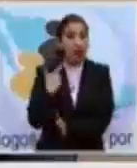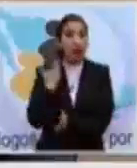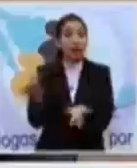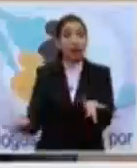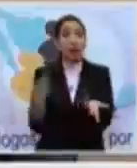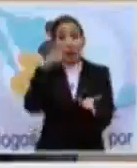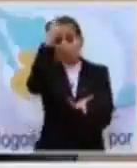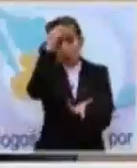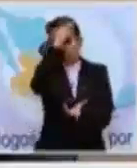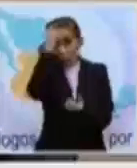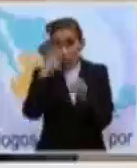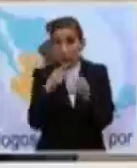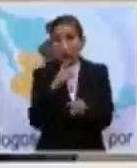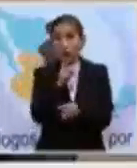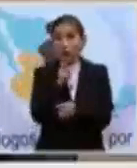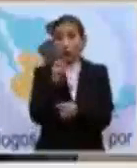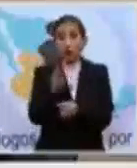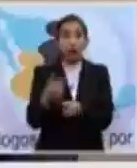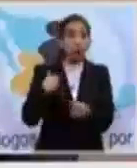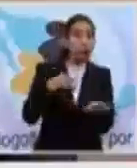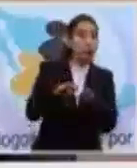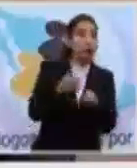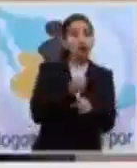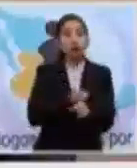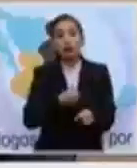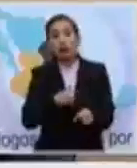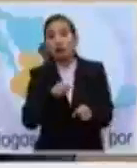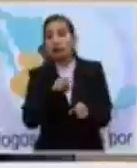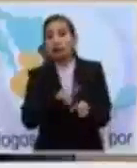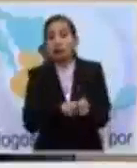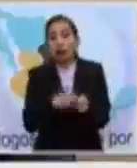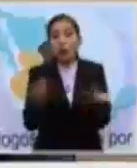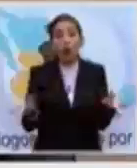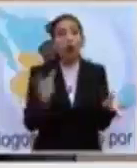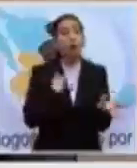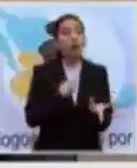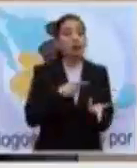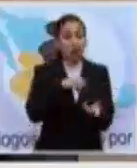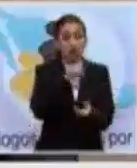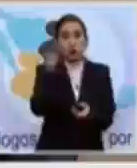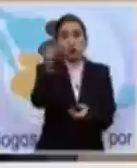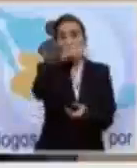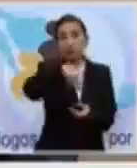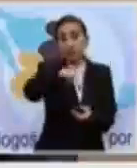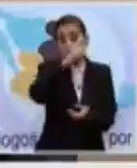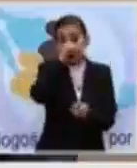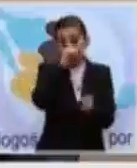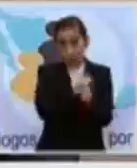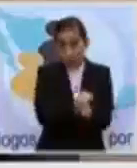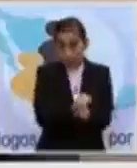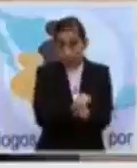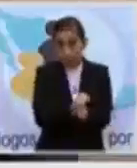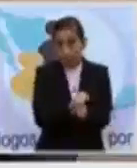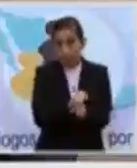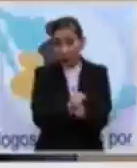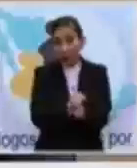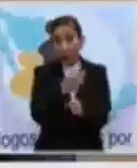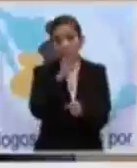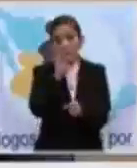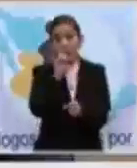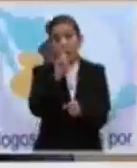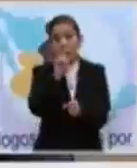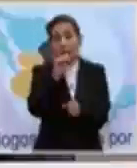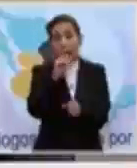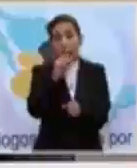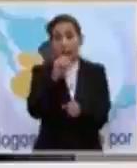sola enfermera, no hay un solo trabajador social en el diagnóstico que ustedes de la Secretaría con Felipe Calderón y